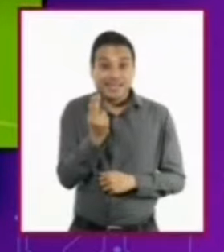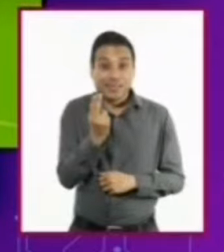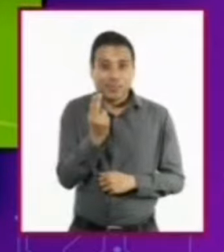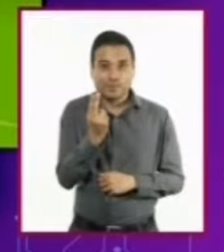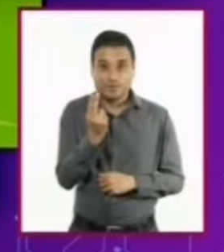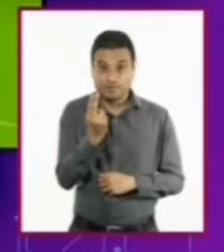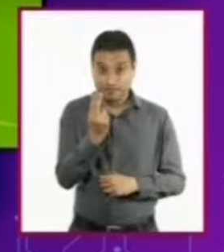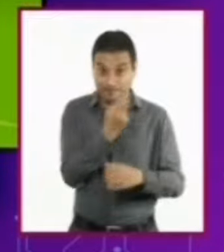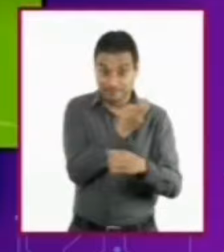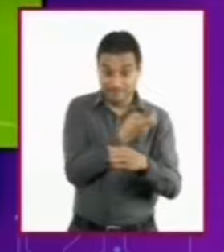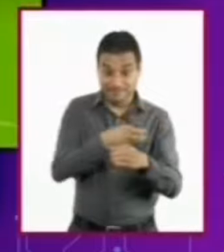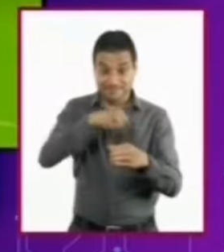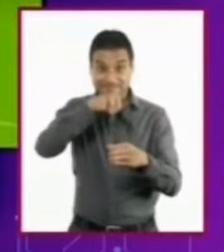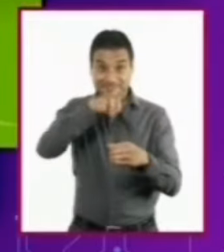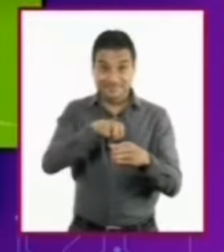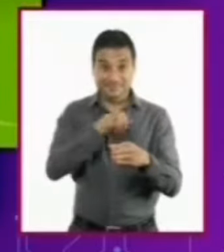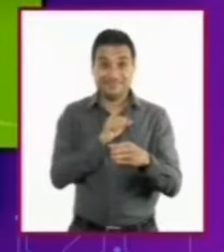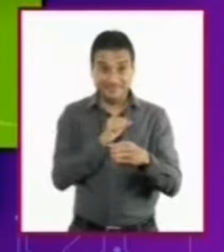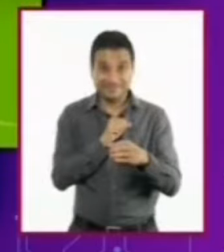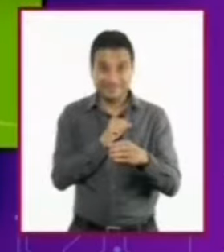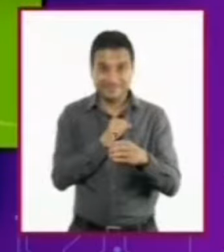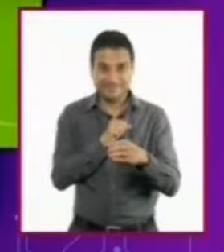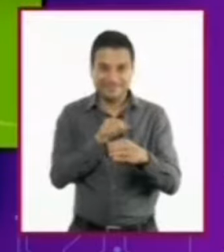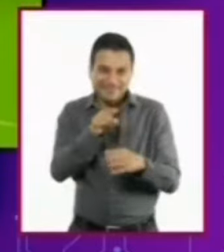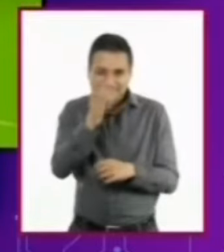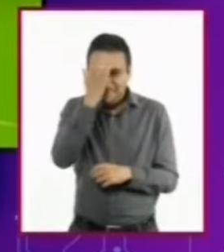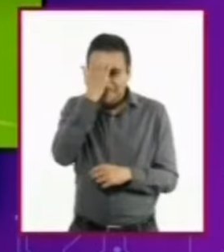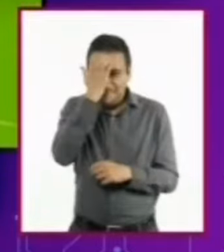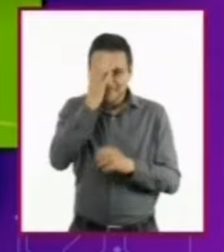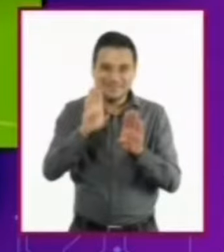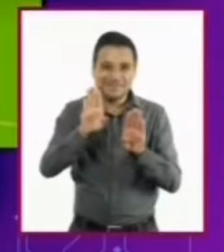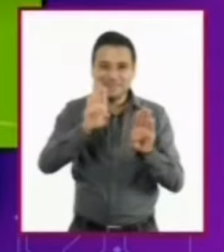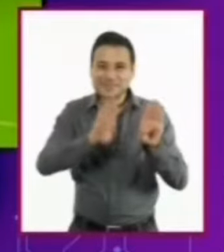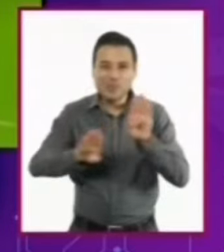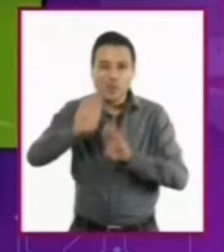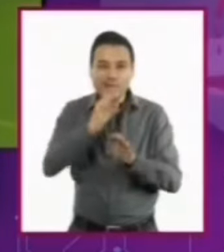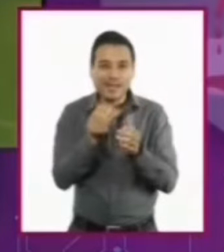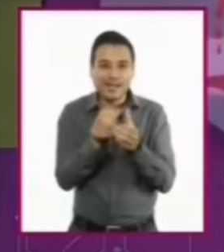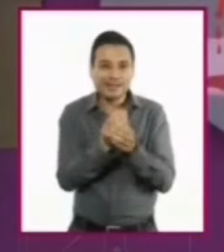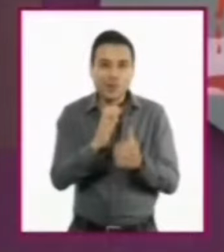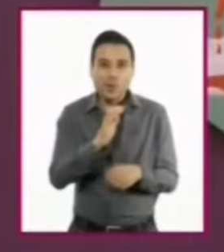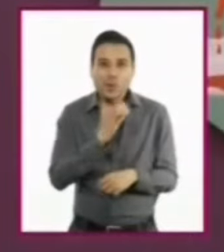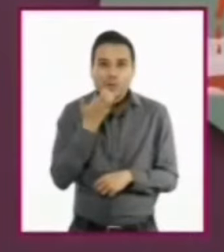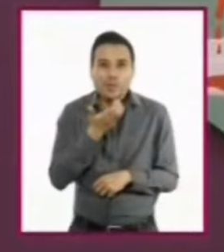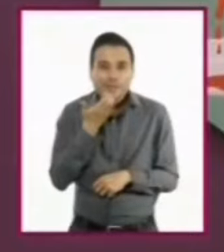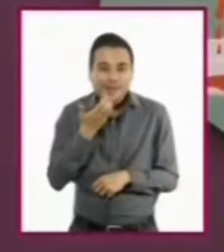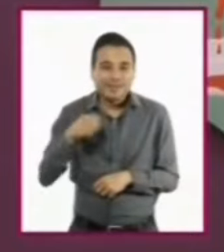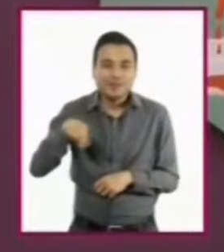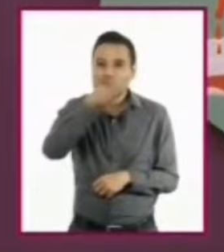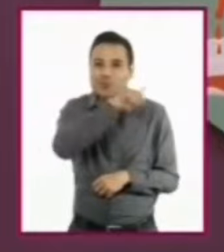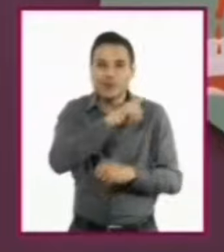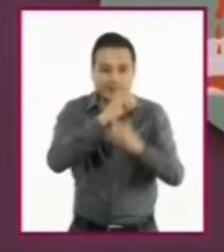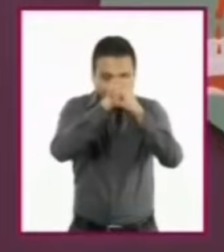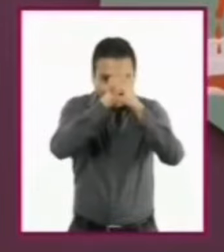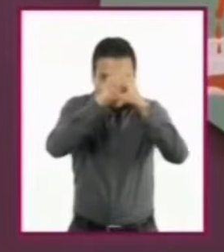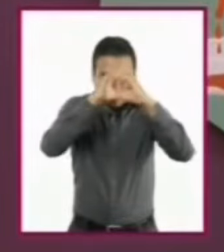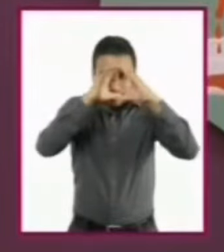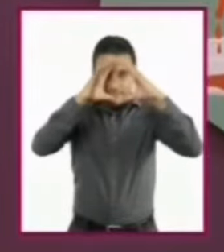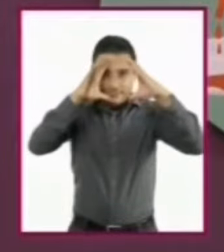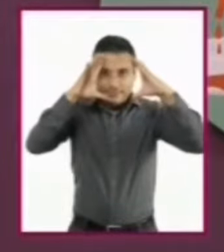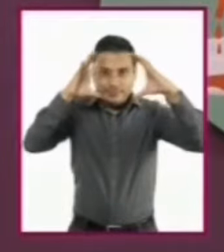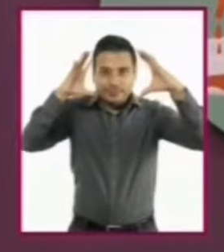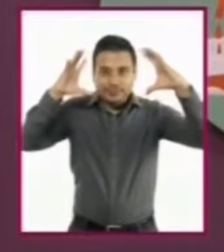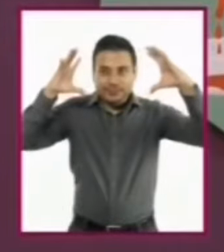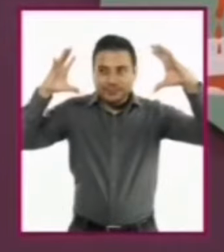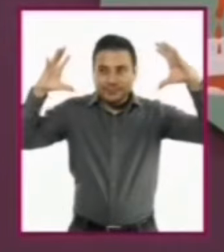y, como es costumbre en las sesiones de Ciencias Biología, haremos uso de nuestra imaginación y nos transportaremos